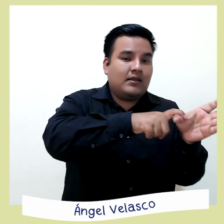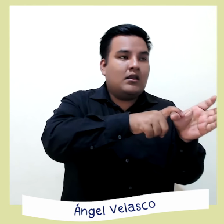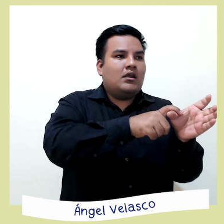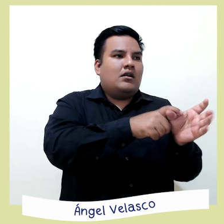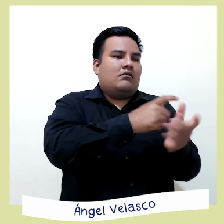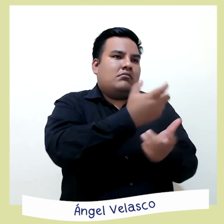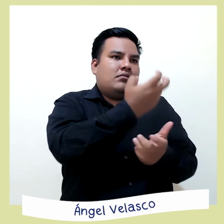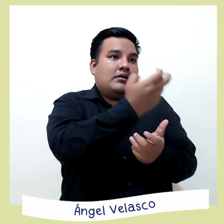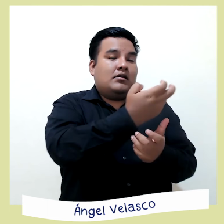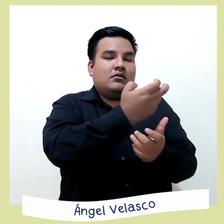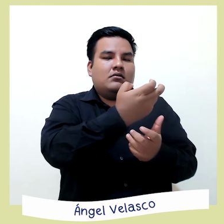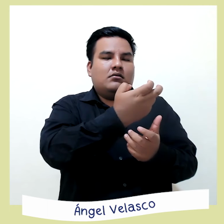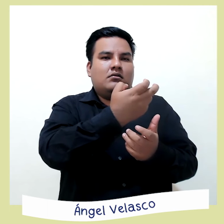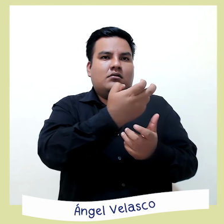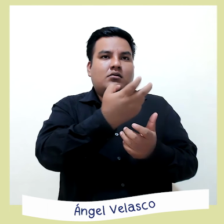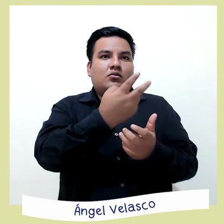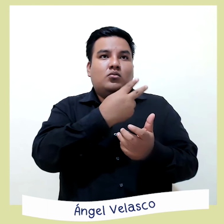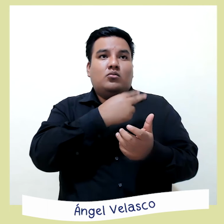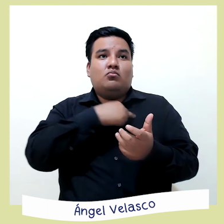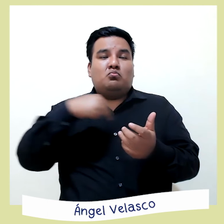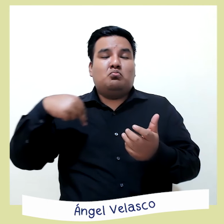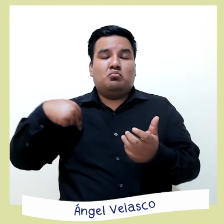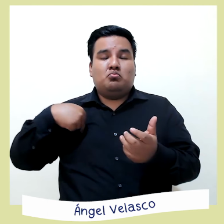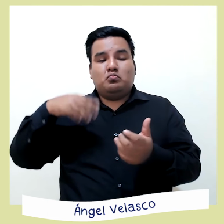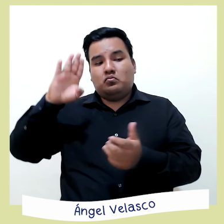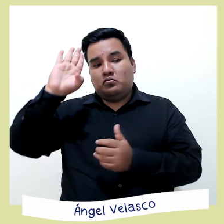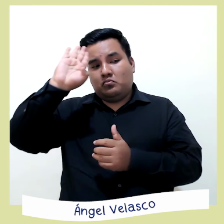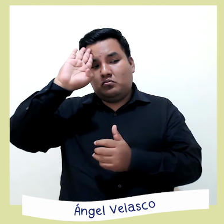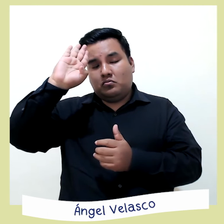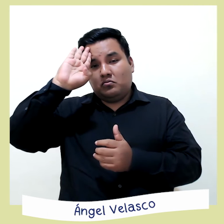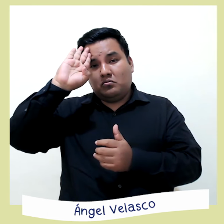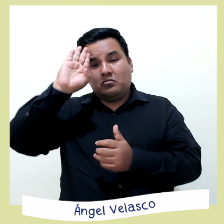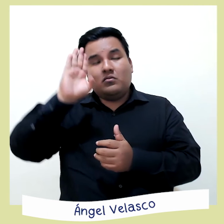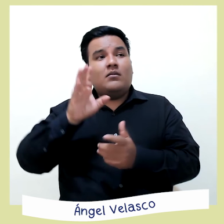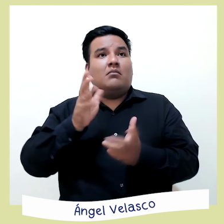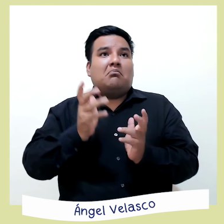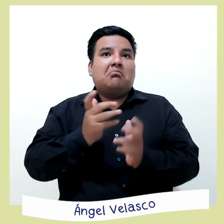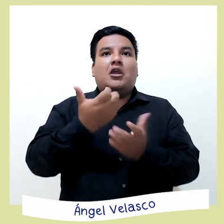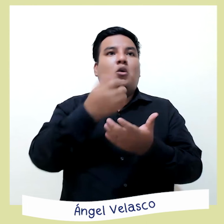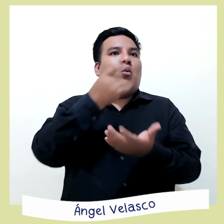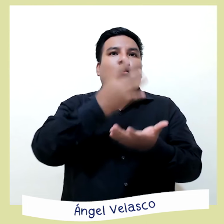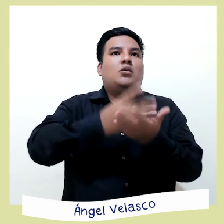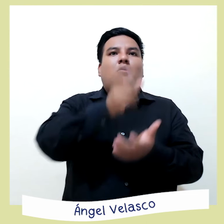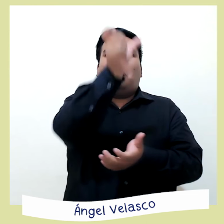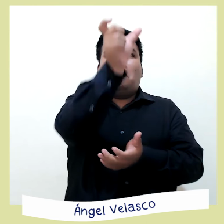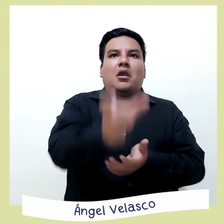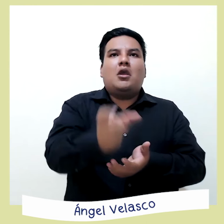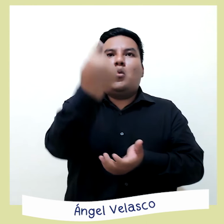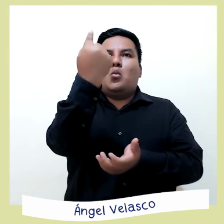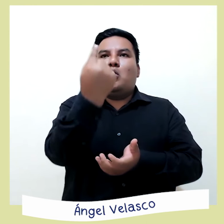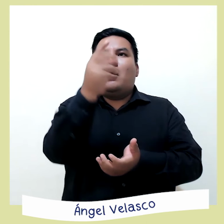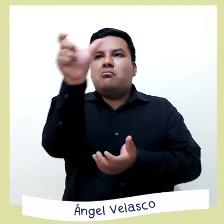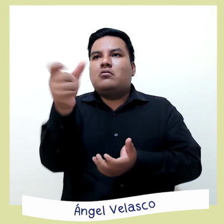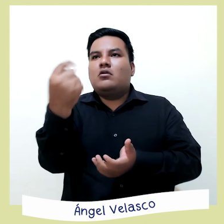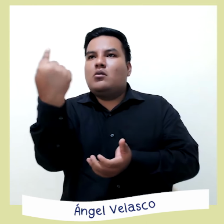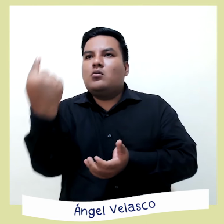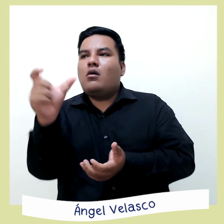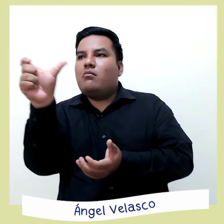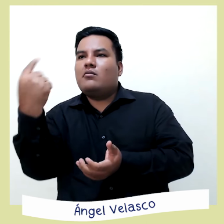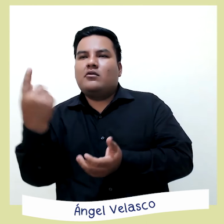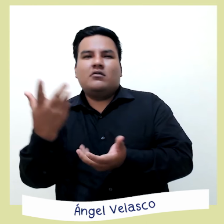biológica, y somos un ente psicológico, biológico y social. Entonces, si perdemos esa vista del